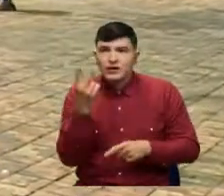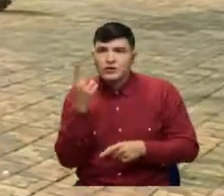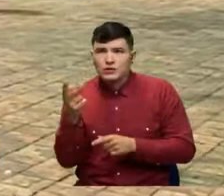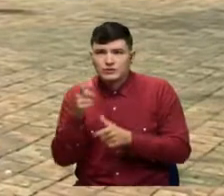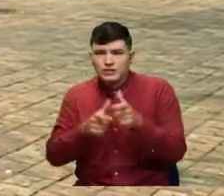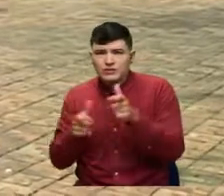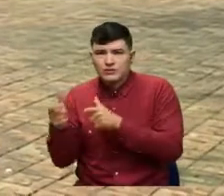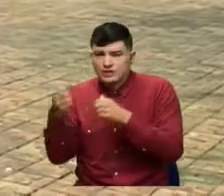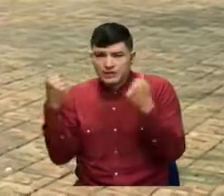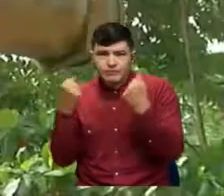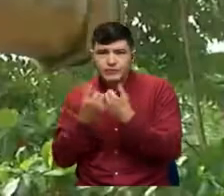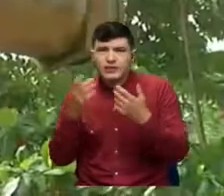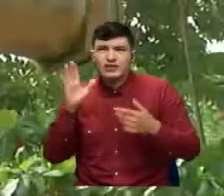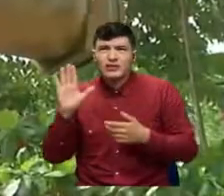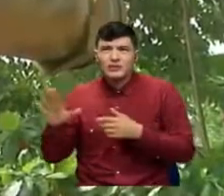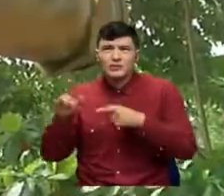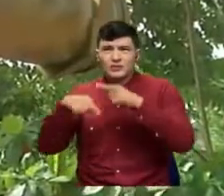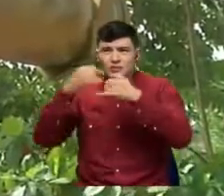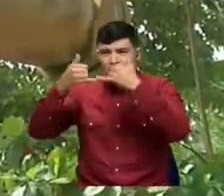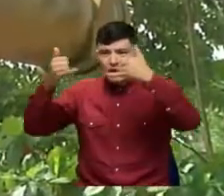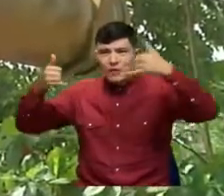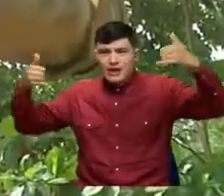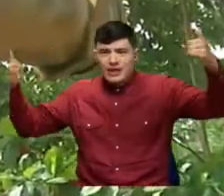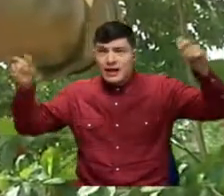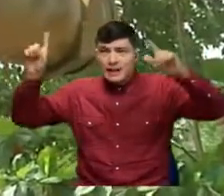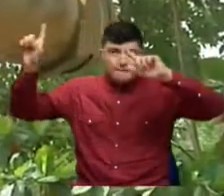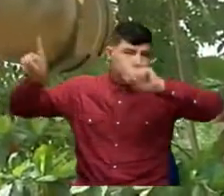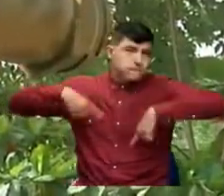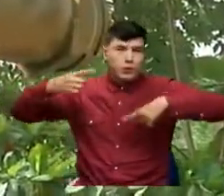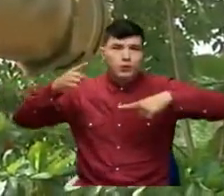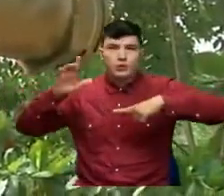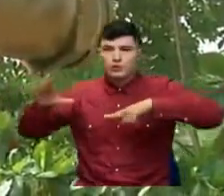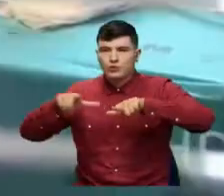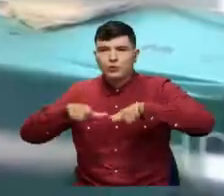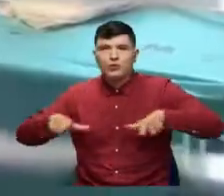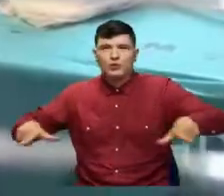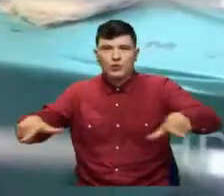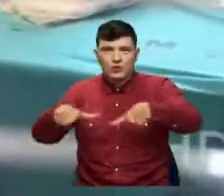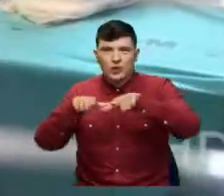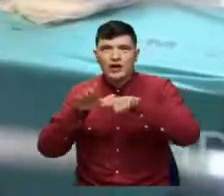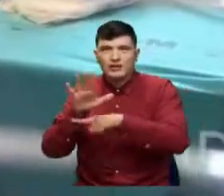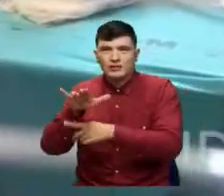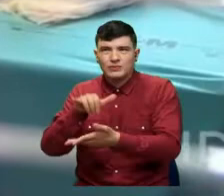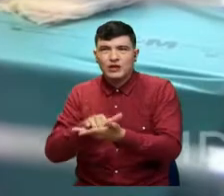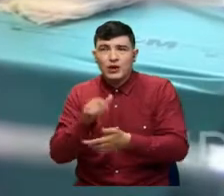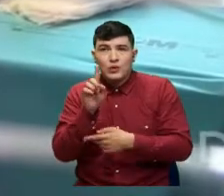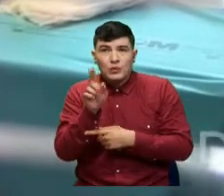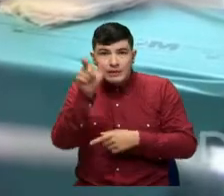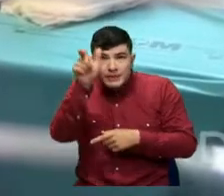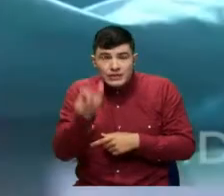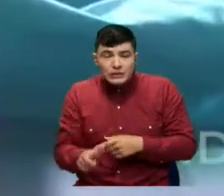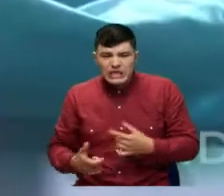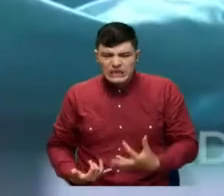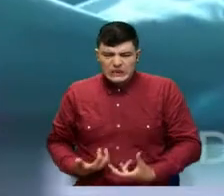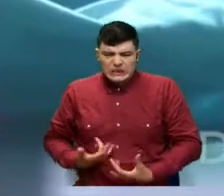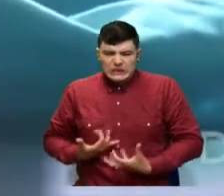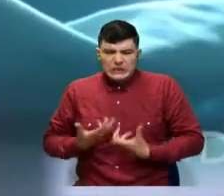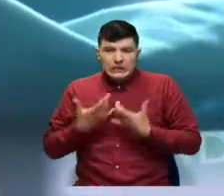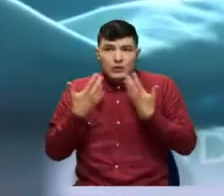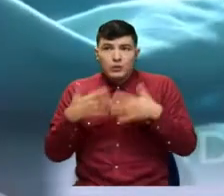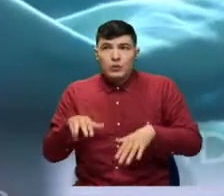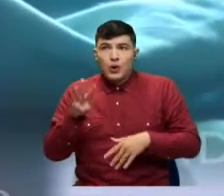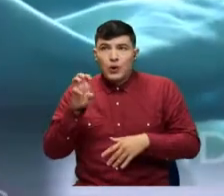impactados por una cuerda eléctrica de alta tensión de la sub-estación uno de ellos presenta quemaduras en el